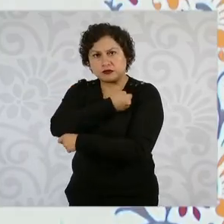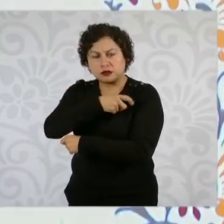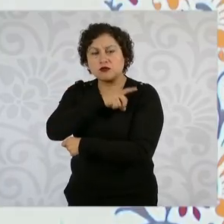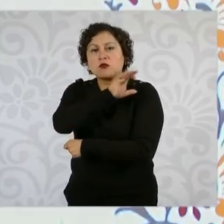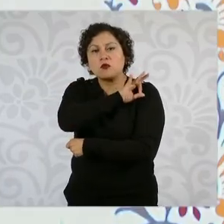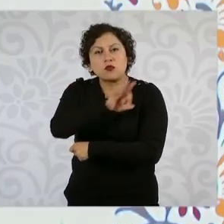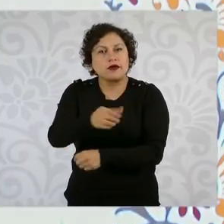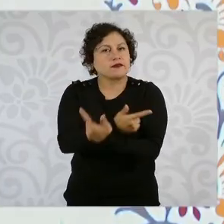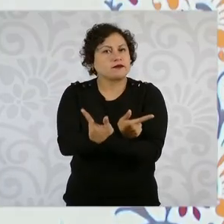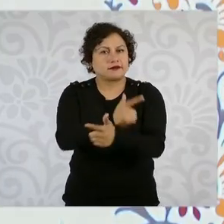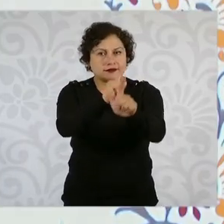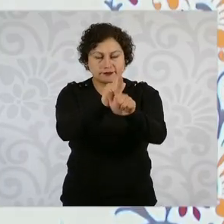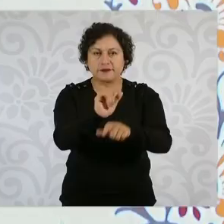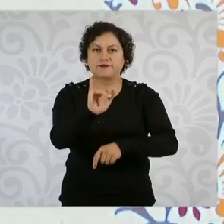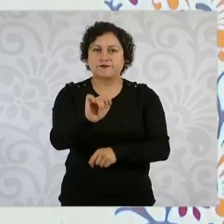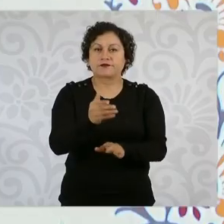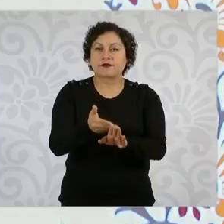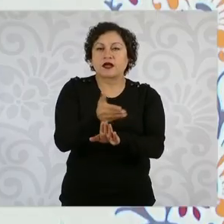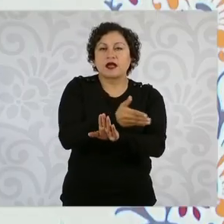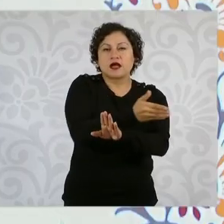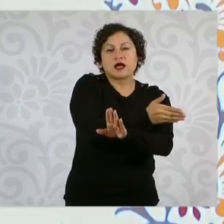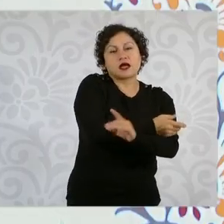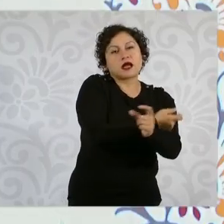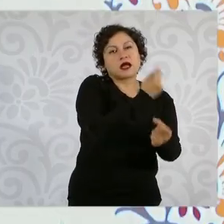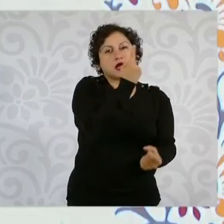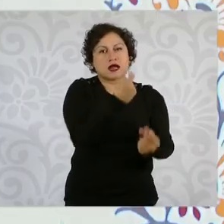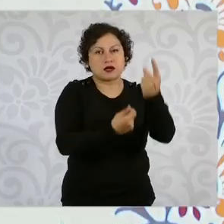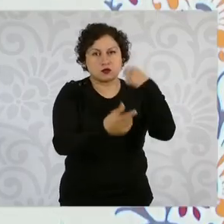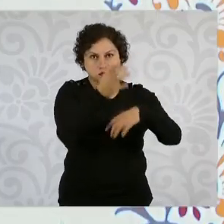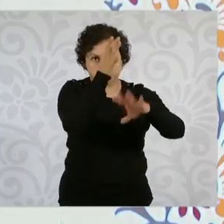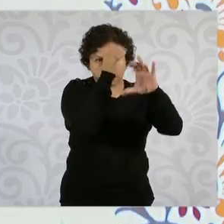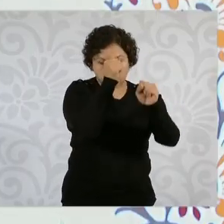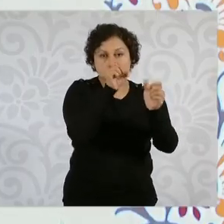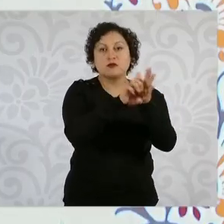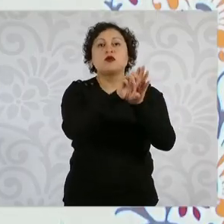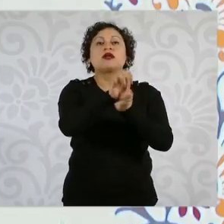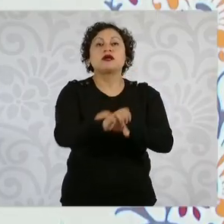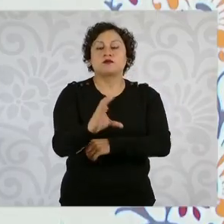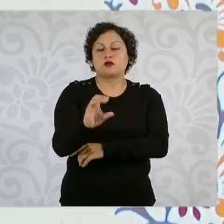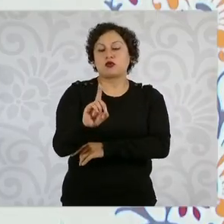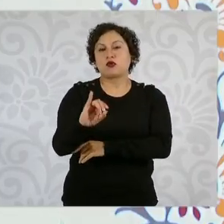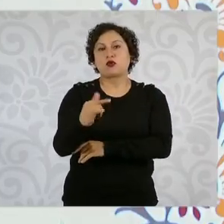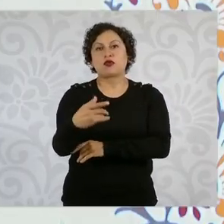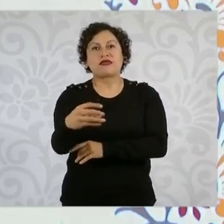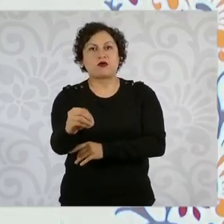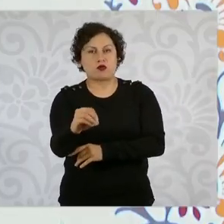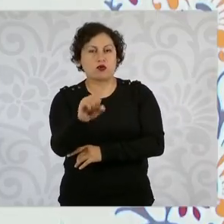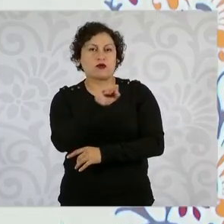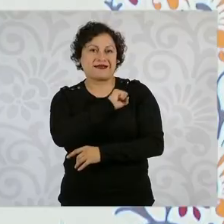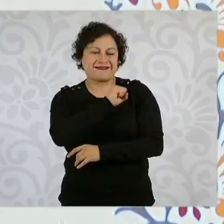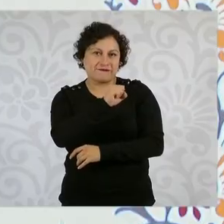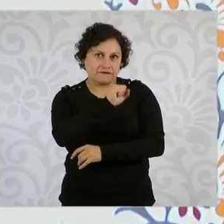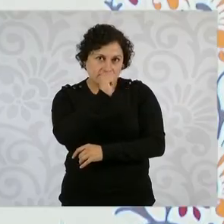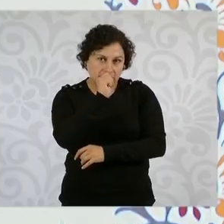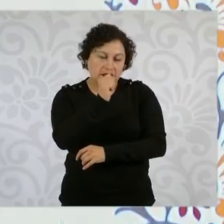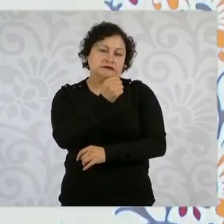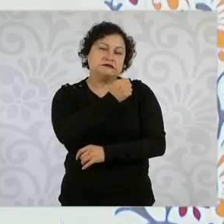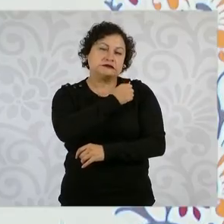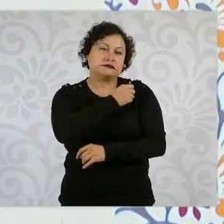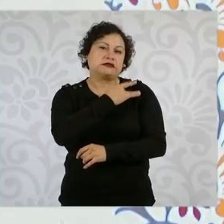convenios para algunas enfermedades, por ejemplo, el tema de código infarto para la atención de los infartos con las salas de hemodinamia que se